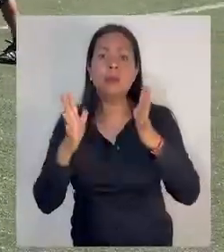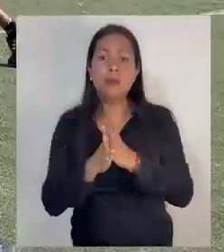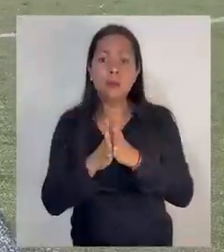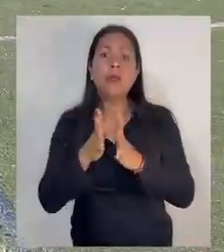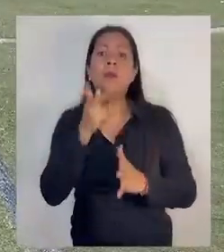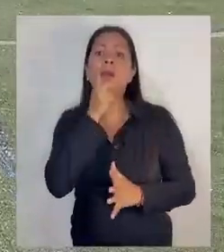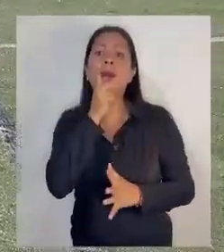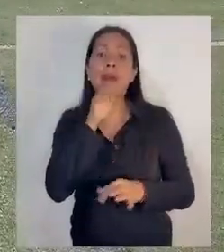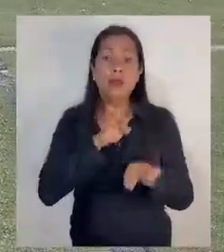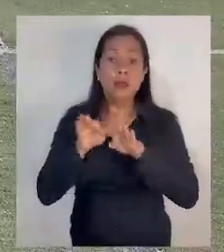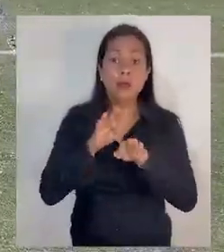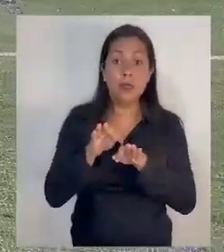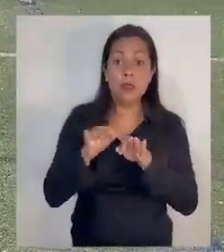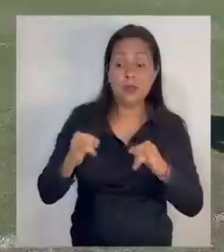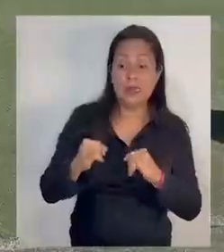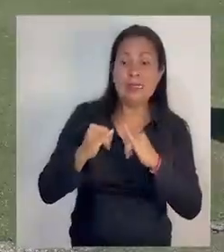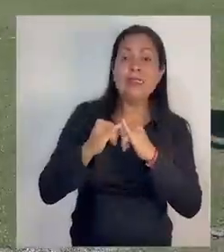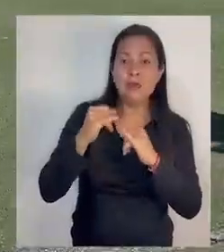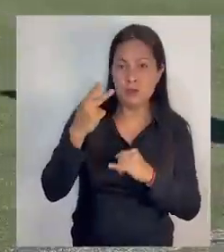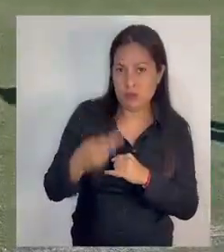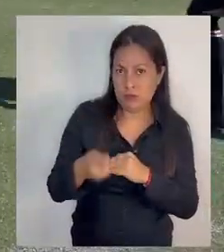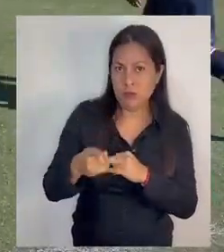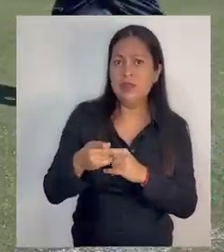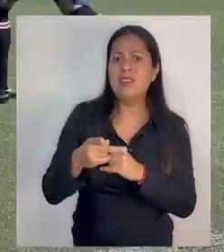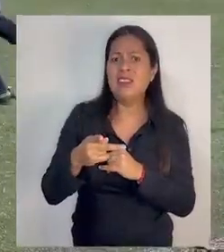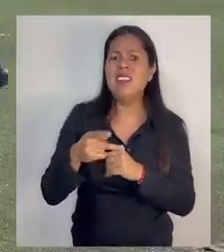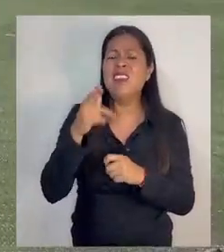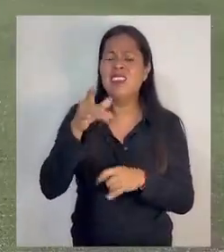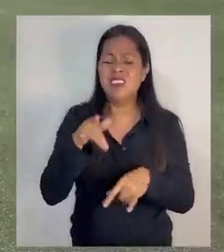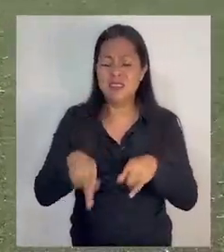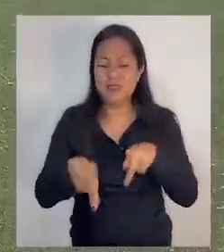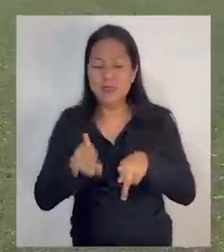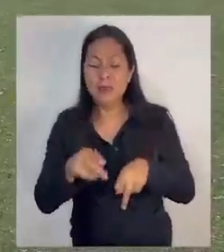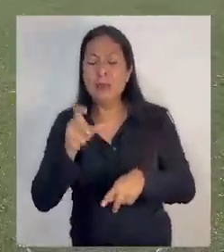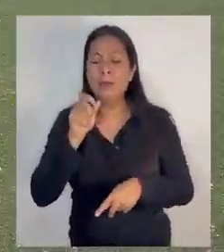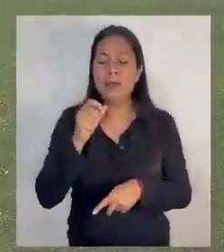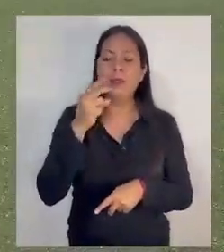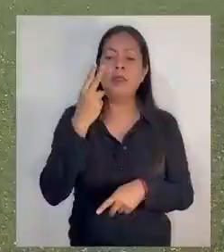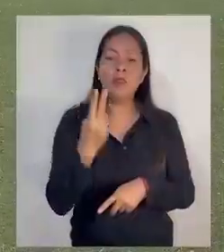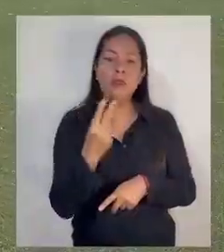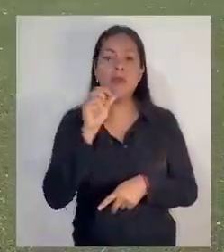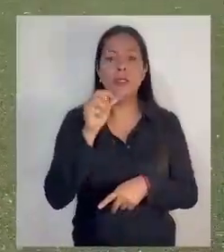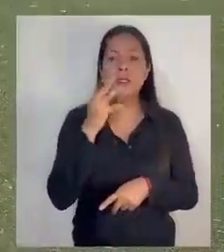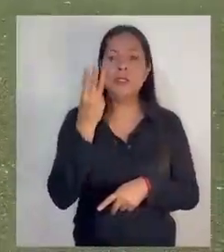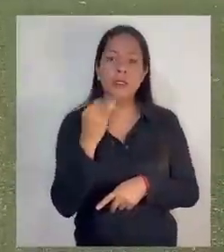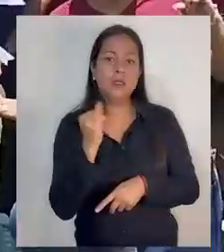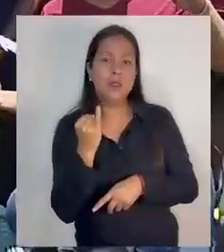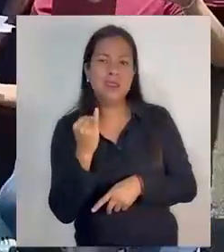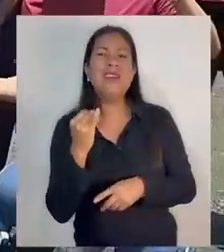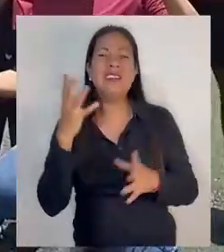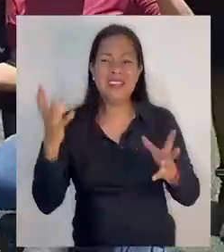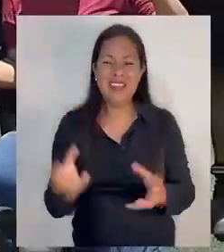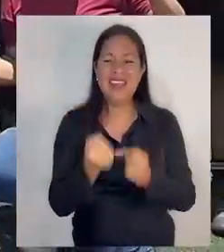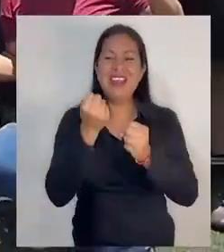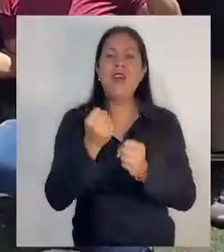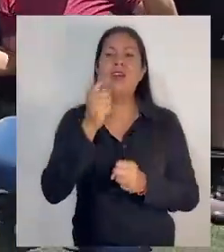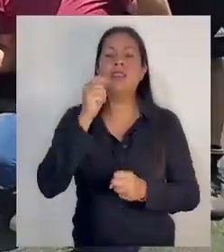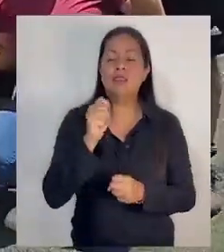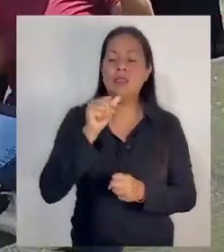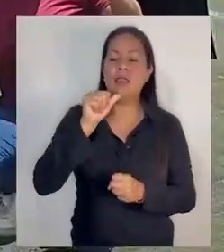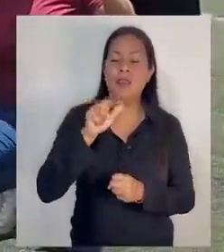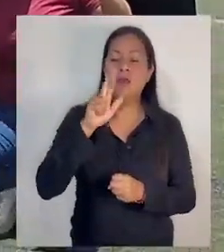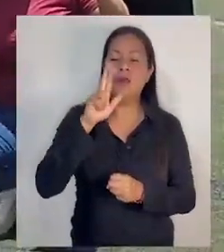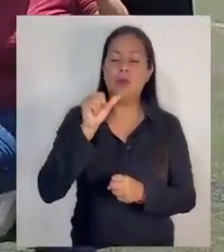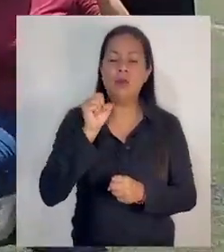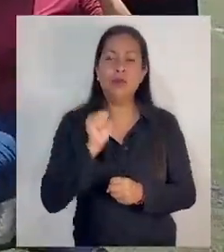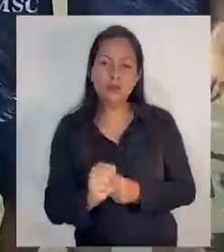padres trabajadores de la institución. De este torneo de fútbol desarrollado los días 22 y 23 de junio, resultó ganador el equipo Tauros,